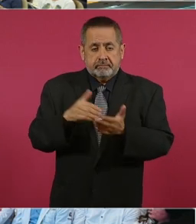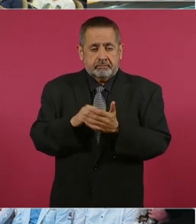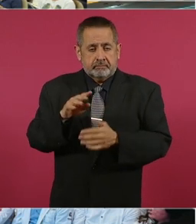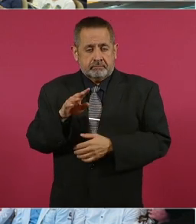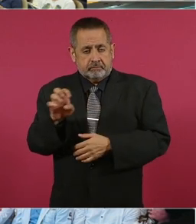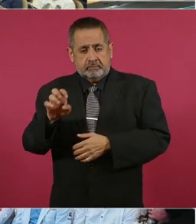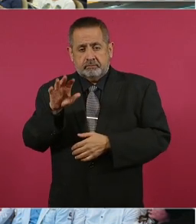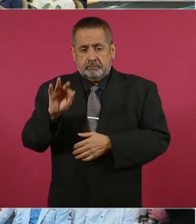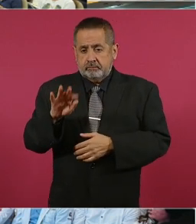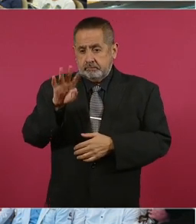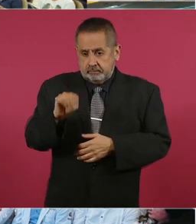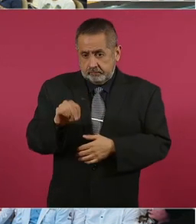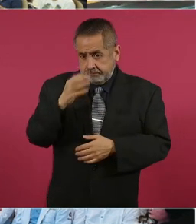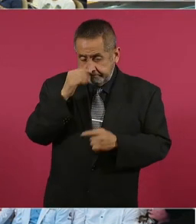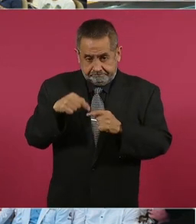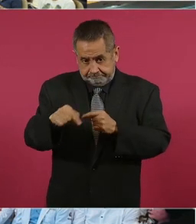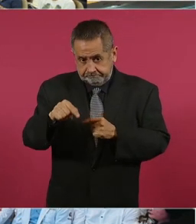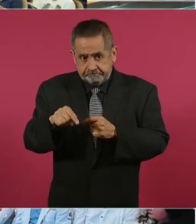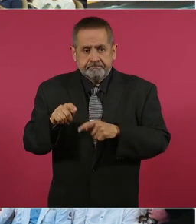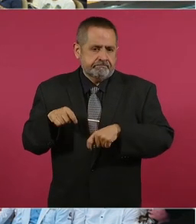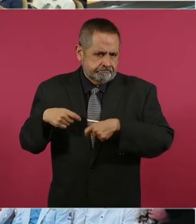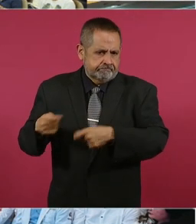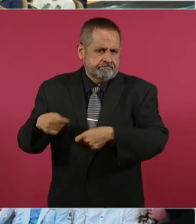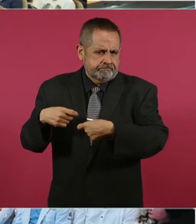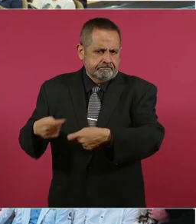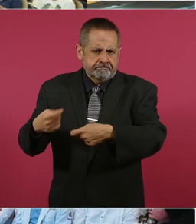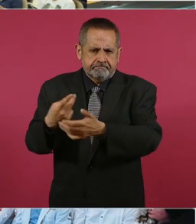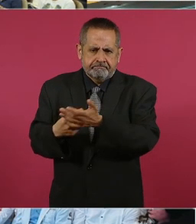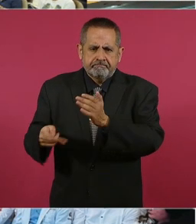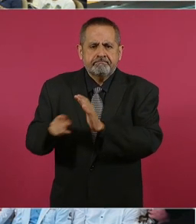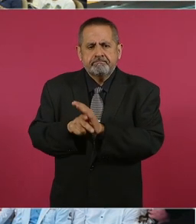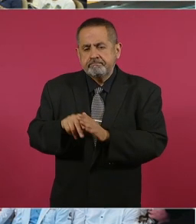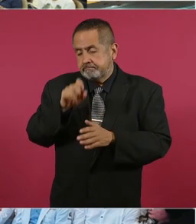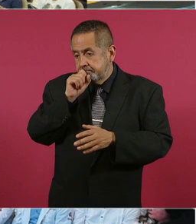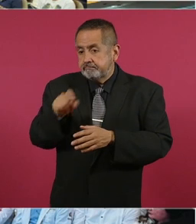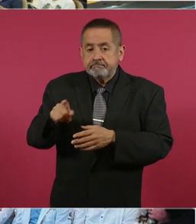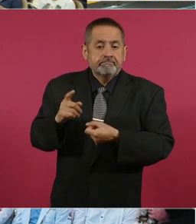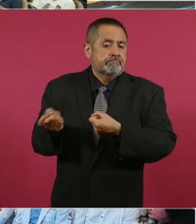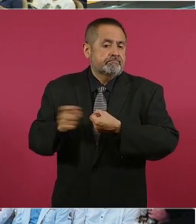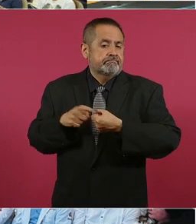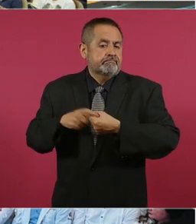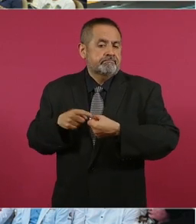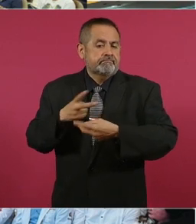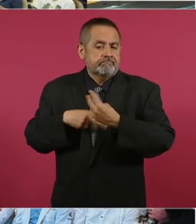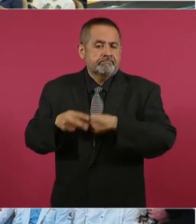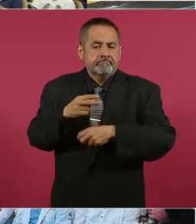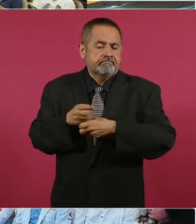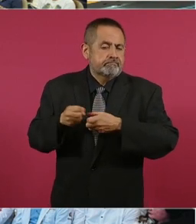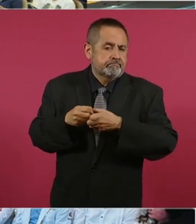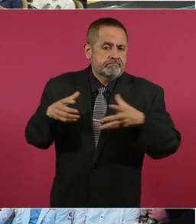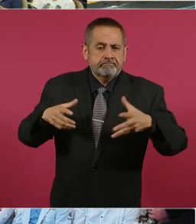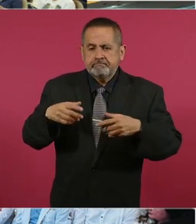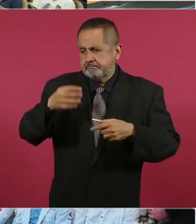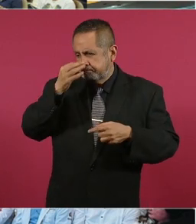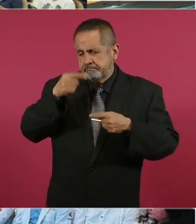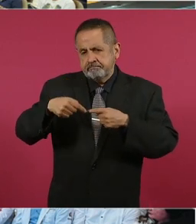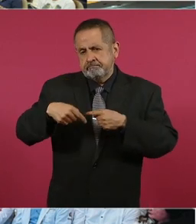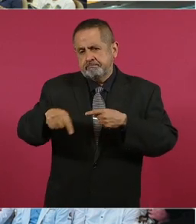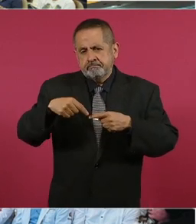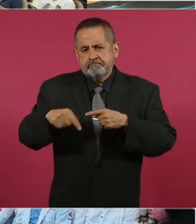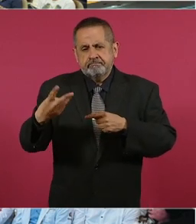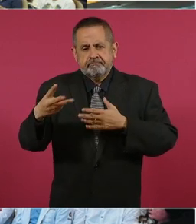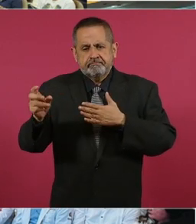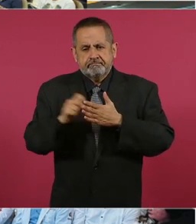36.449 personas a basificar, además de el crecimiento que tenemos proyectado para este primer